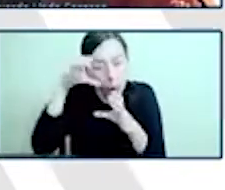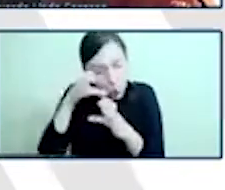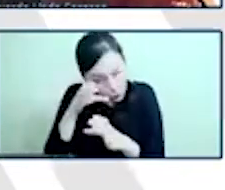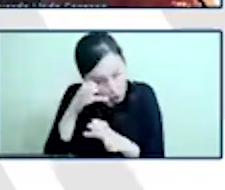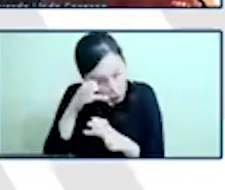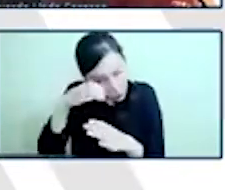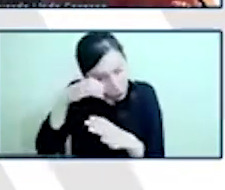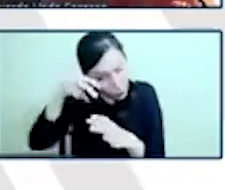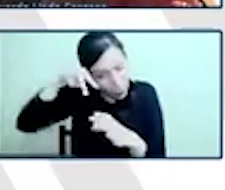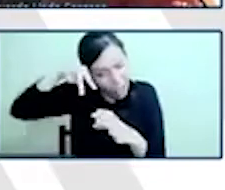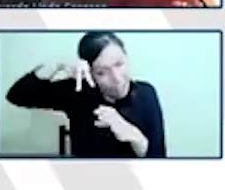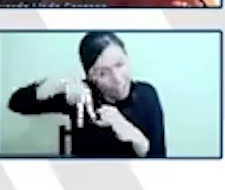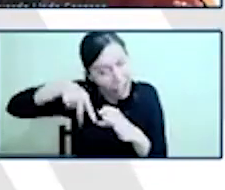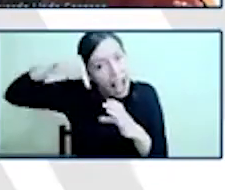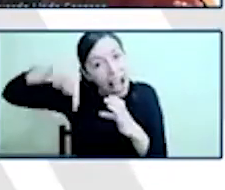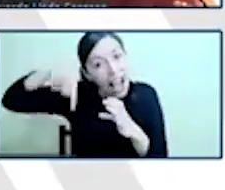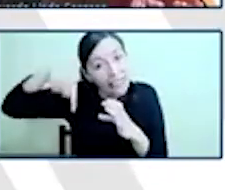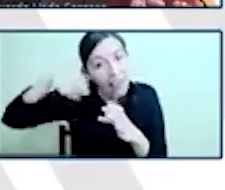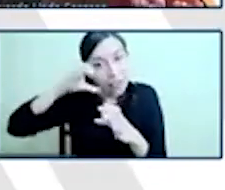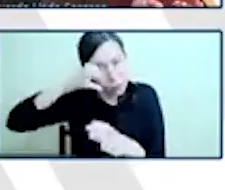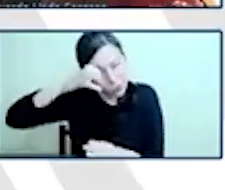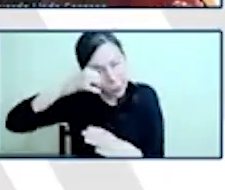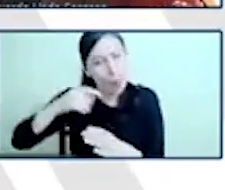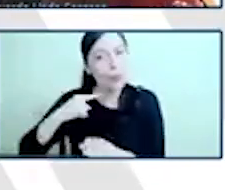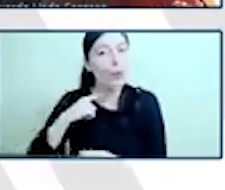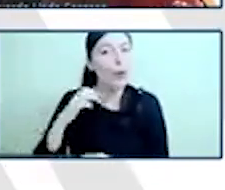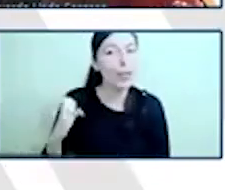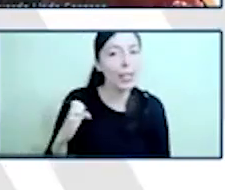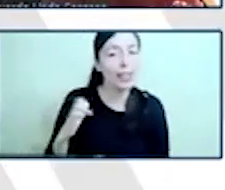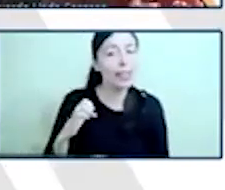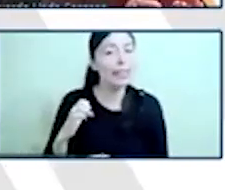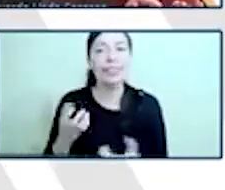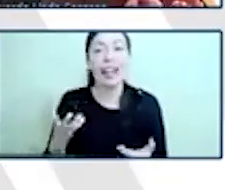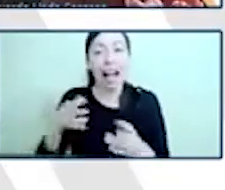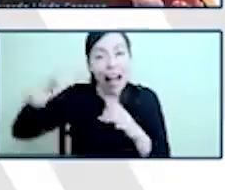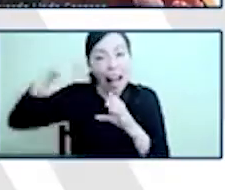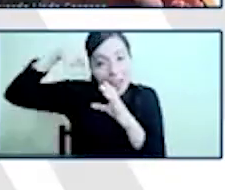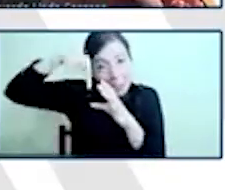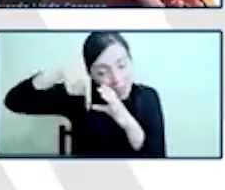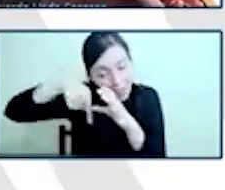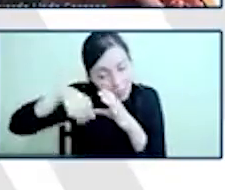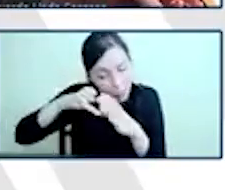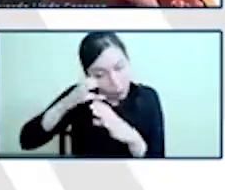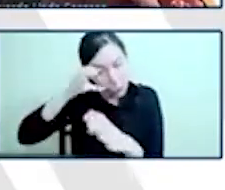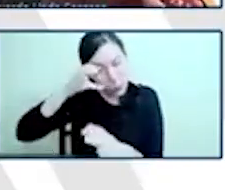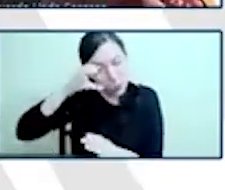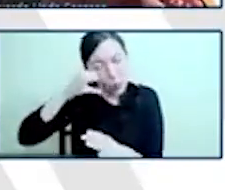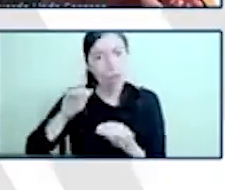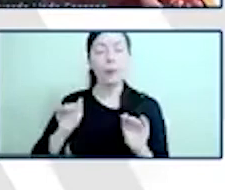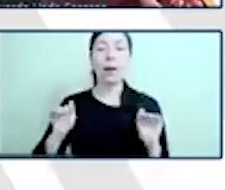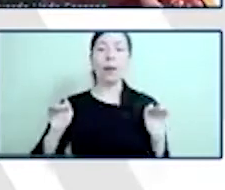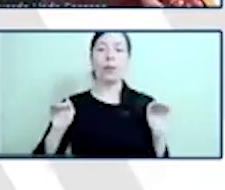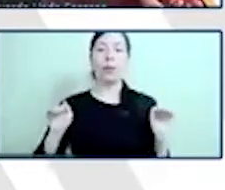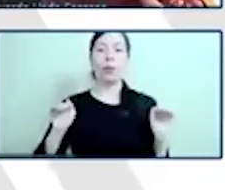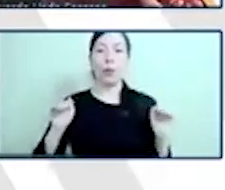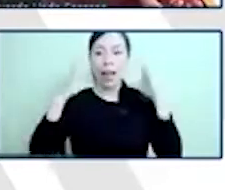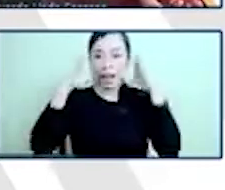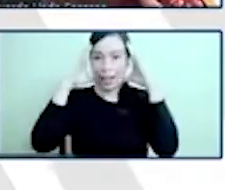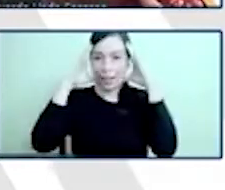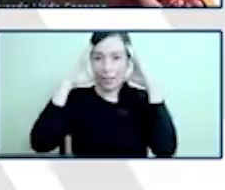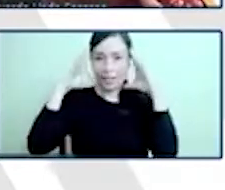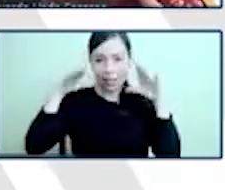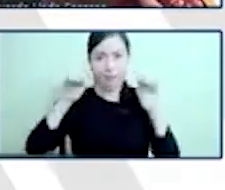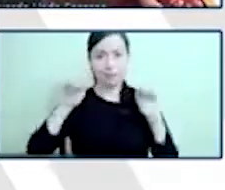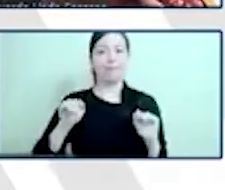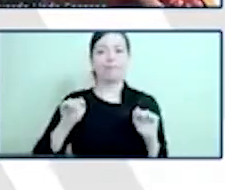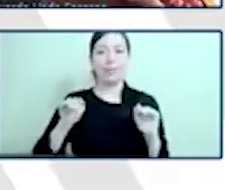arriba. Bueno, la razón es que al mirar hacia abajo es una posición mucho más cómoda para la cabeza, ¿verdad? Que si yo